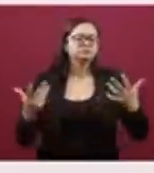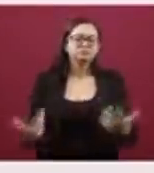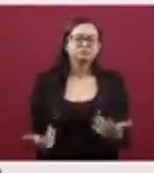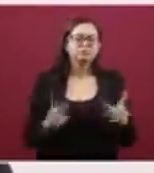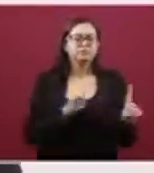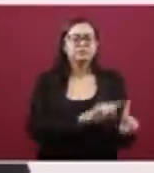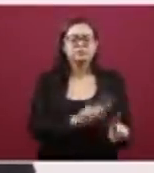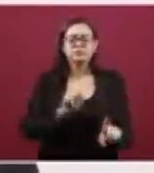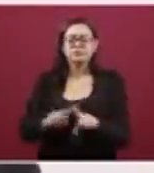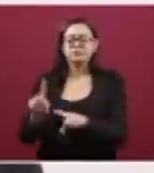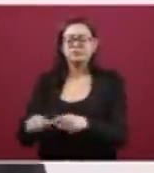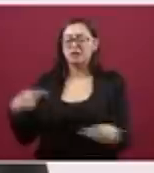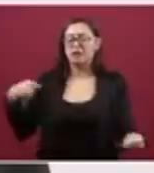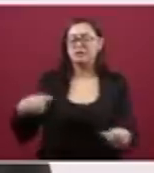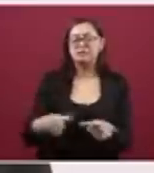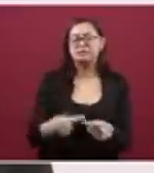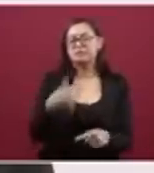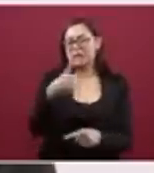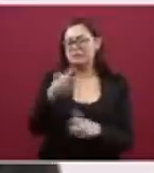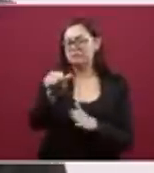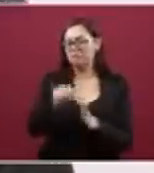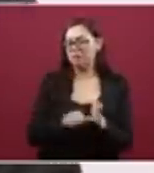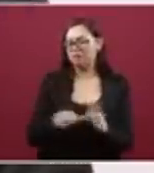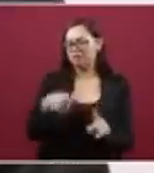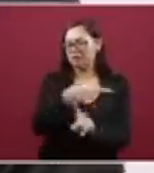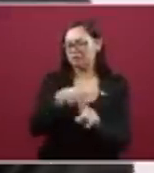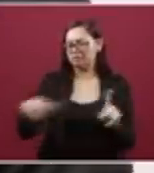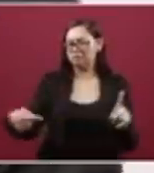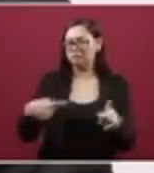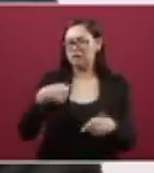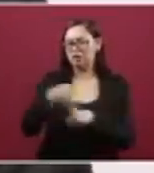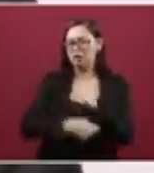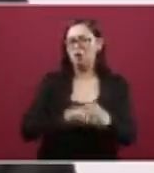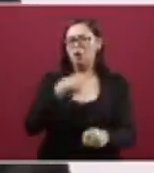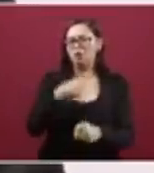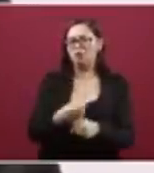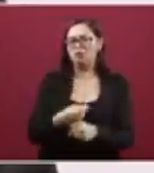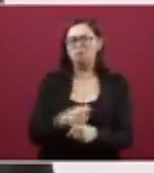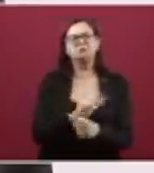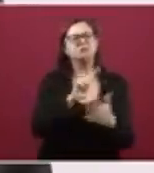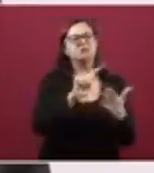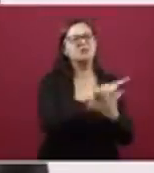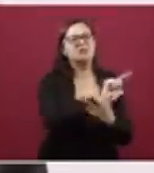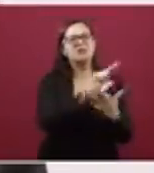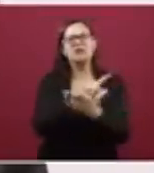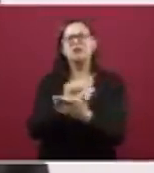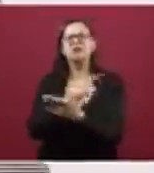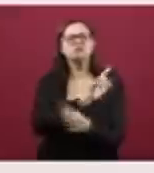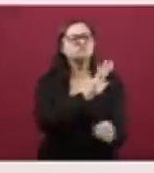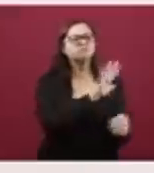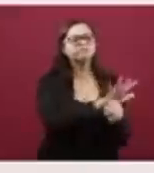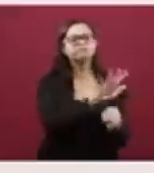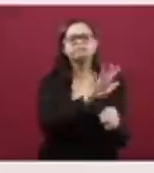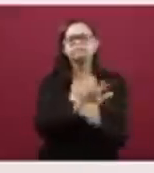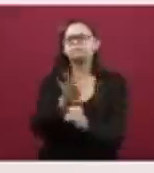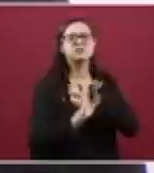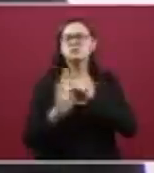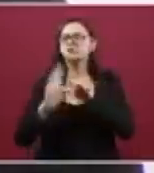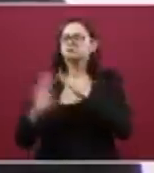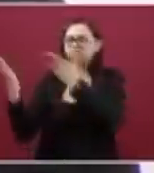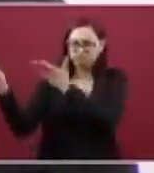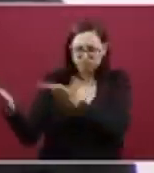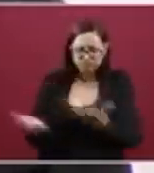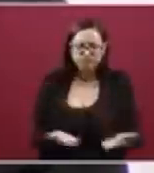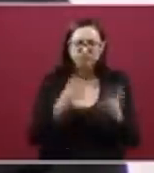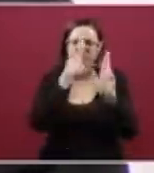la apertura de documentos en el Archivo General de la Nación y el cumplimiento del decreto del cierre del Centro Penitenciario de las Islas Marías.